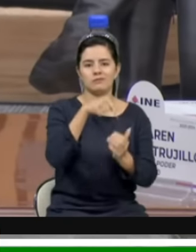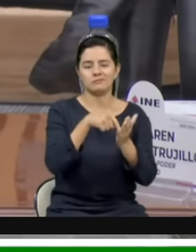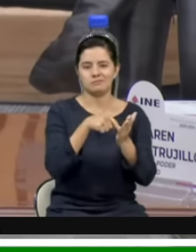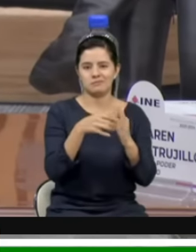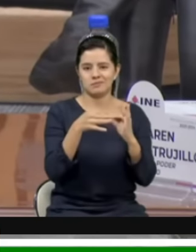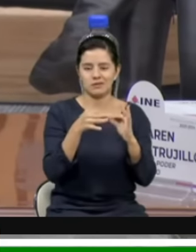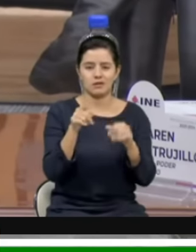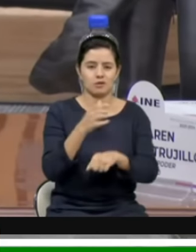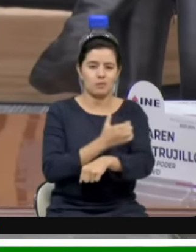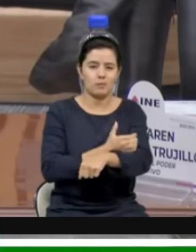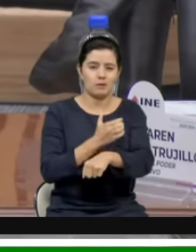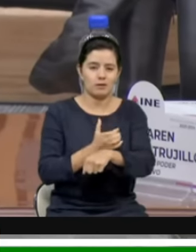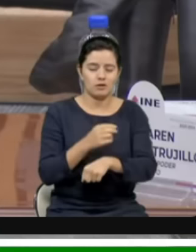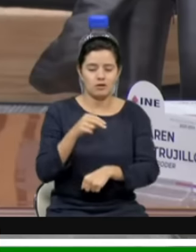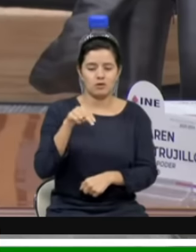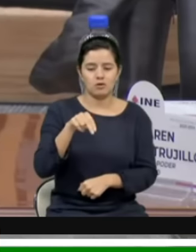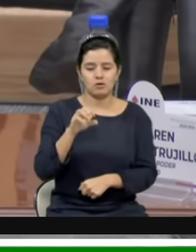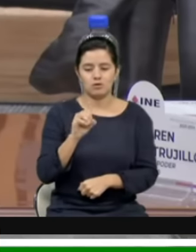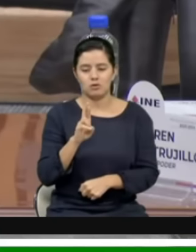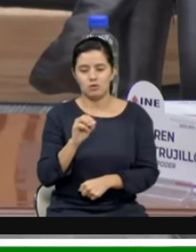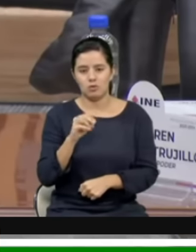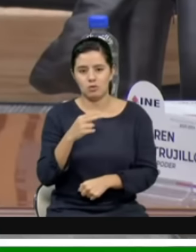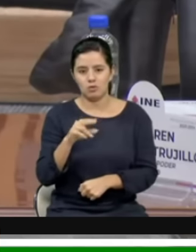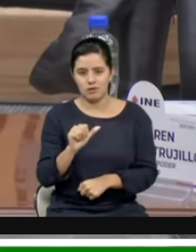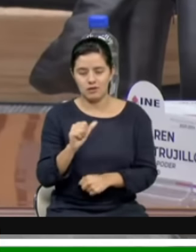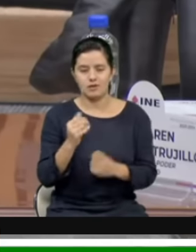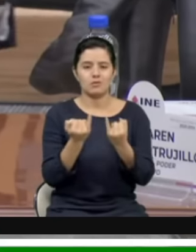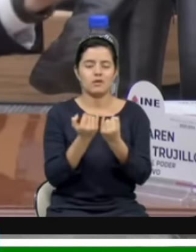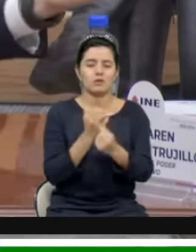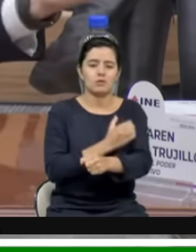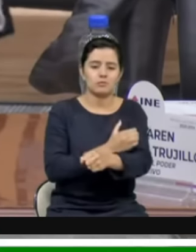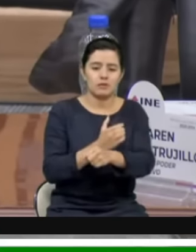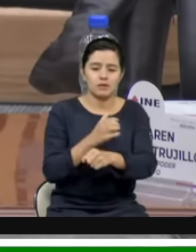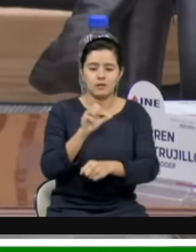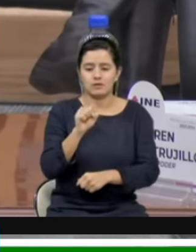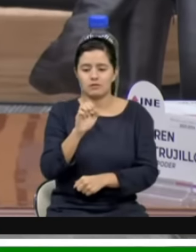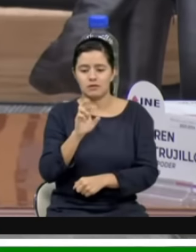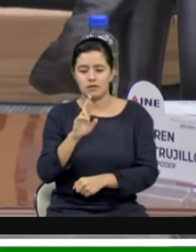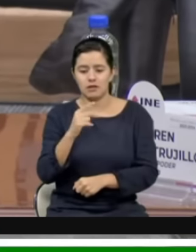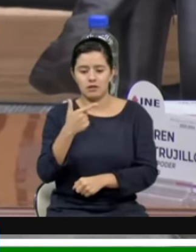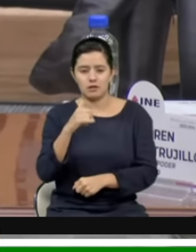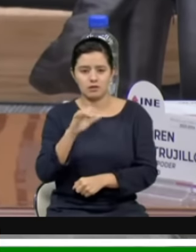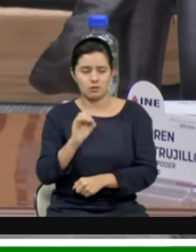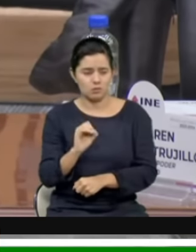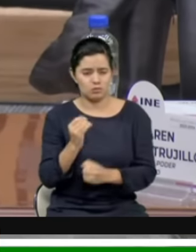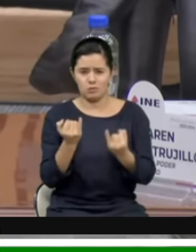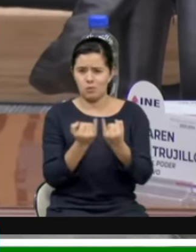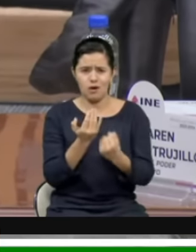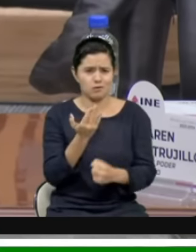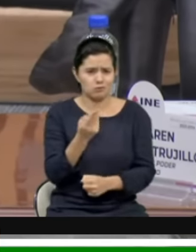tiene el compañero Noroña que lo tiene el compañero Sergio Carlos Gutiérrez luna que lo tiene él y que lo tenemos